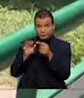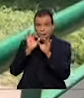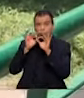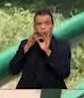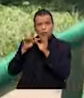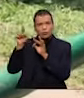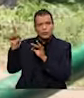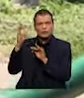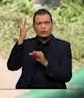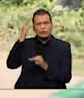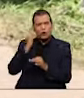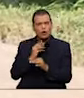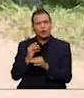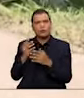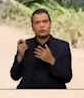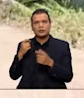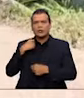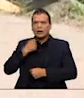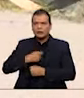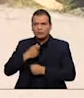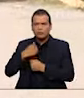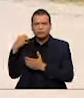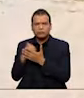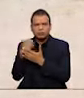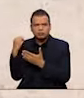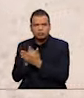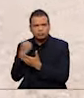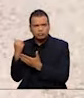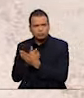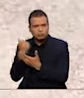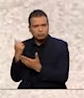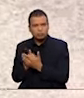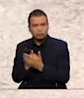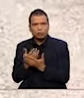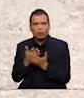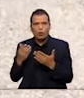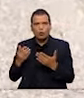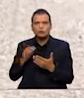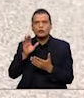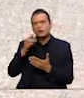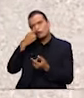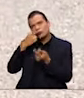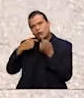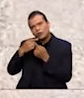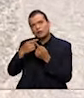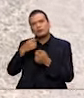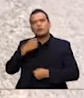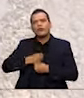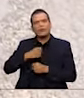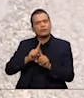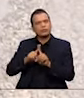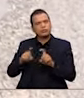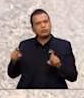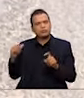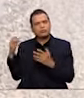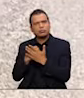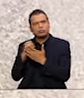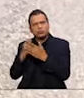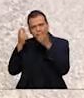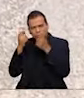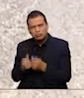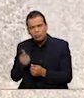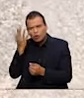se mueven al día 1.000 millones de pesos en temas de productividad de frutas y verduras que por esta